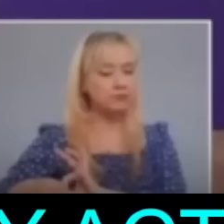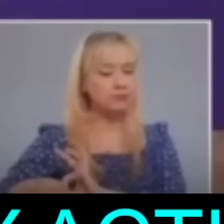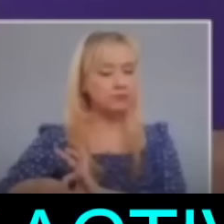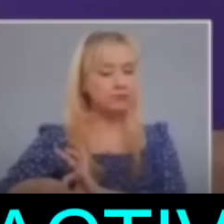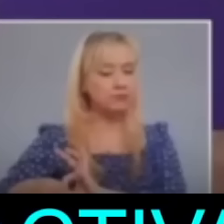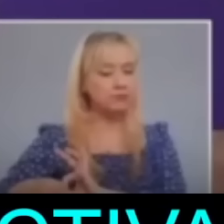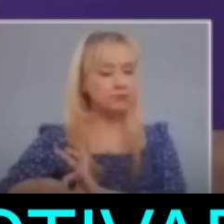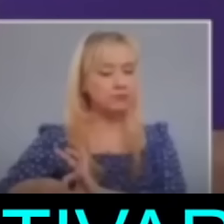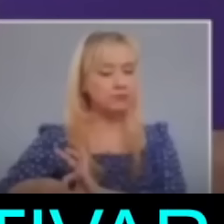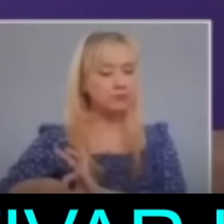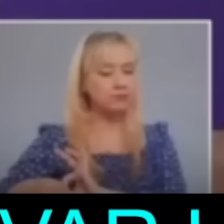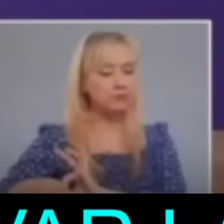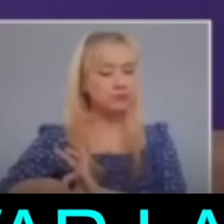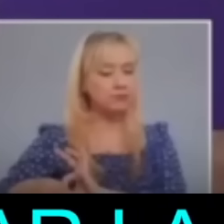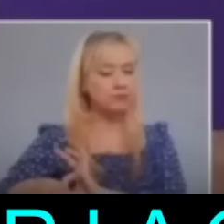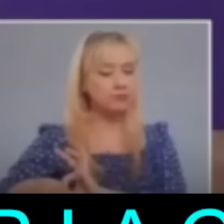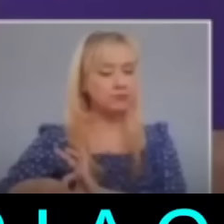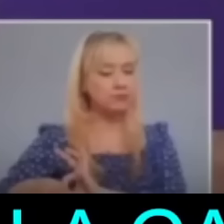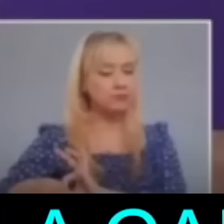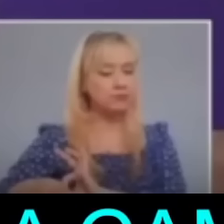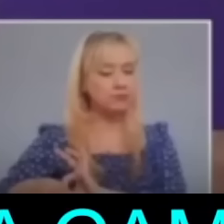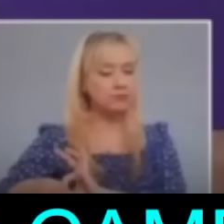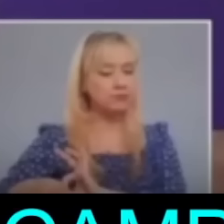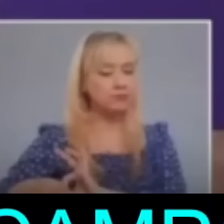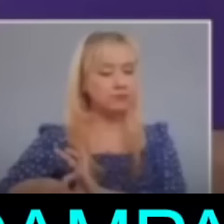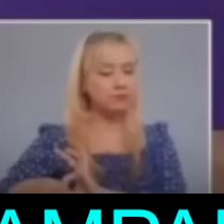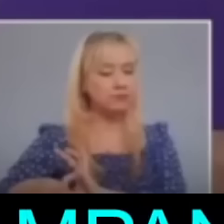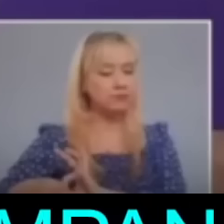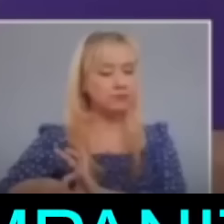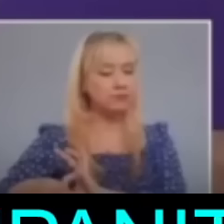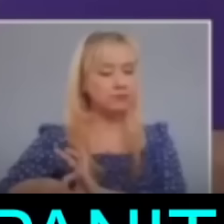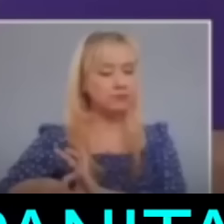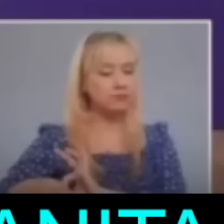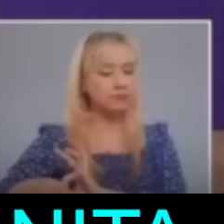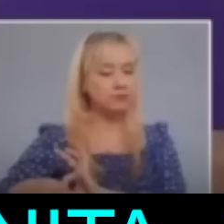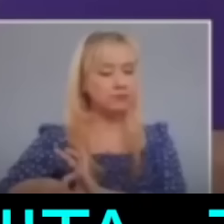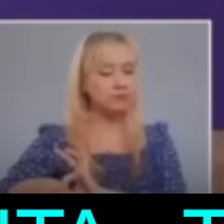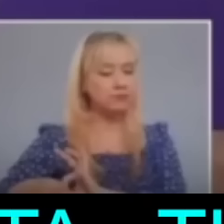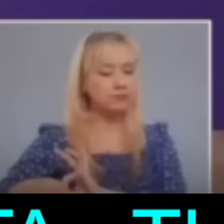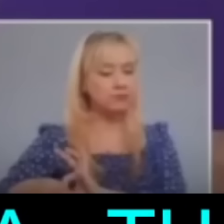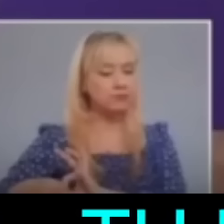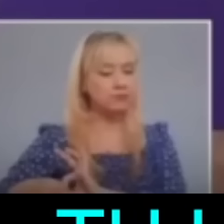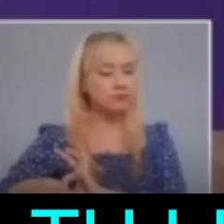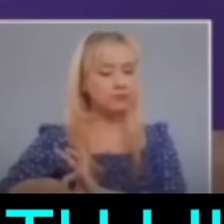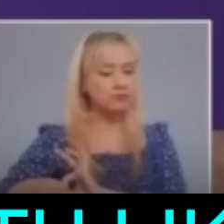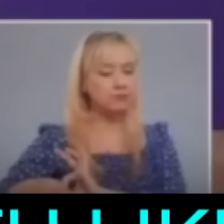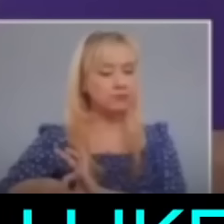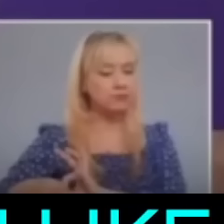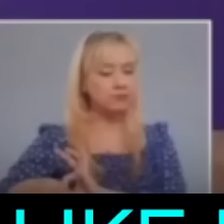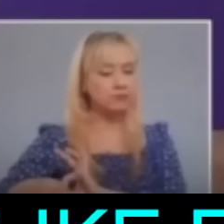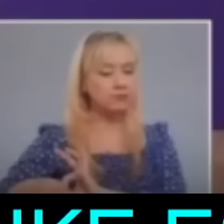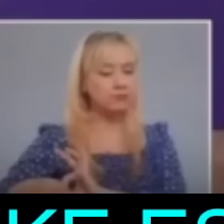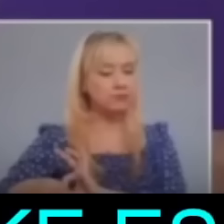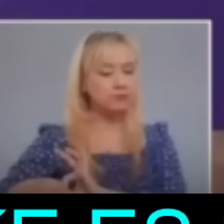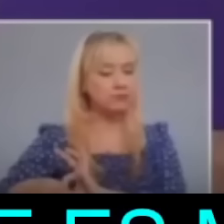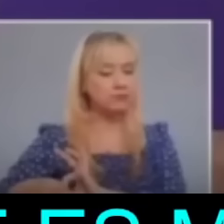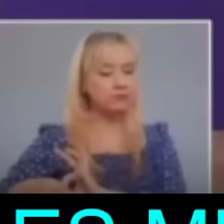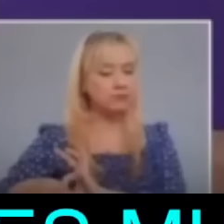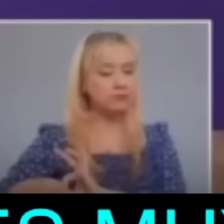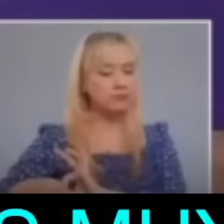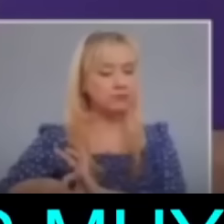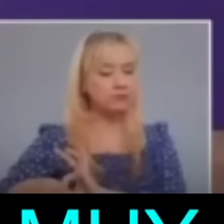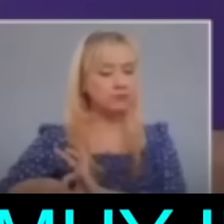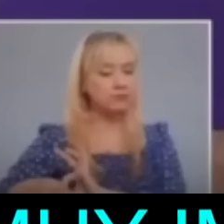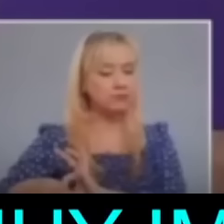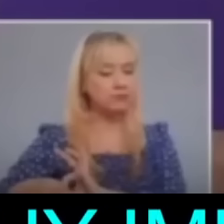de la ley como le quieras llamar Y en este mismo le manda en este mismo evento le manda un mensaje muy fuerte